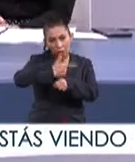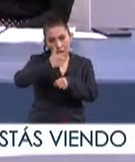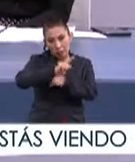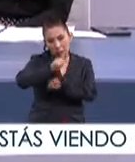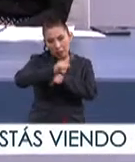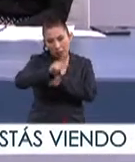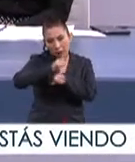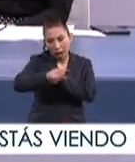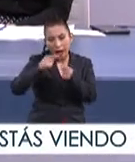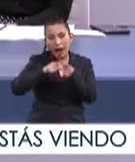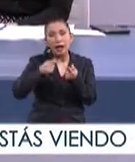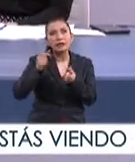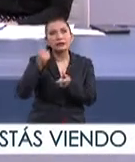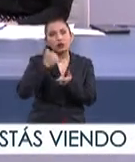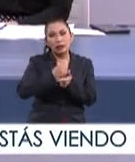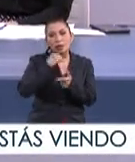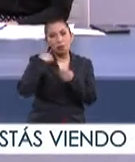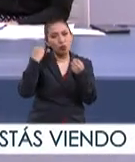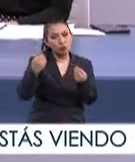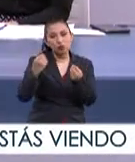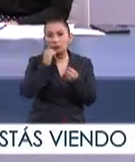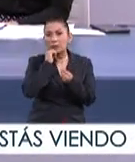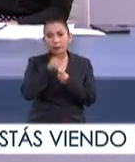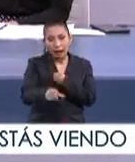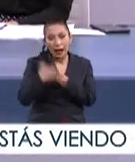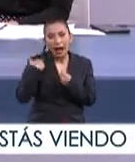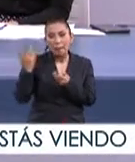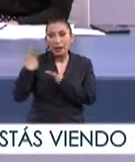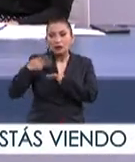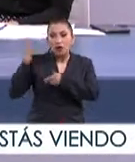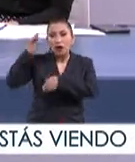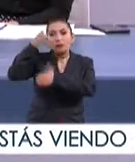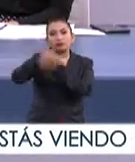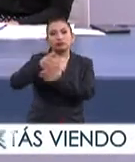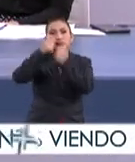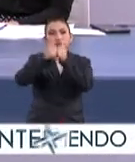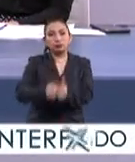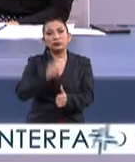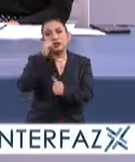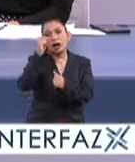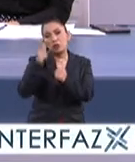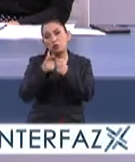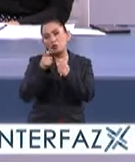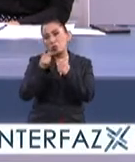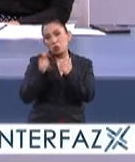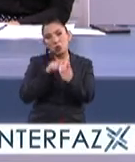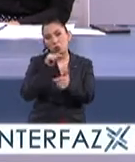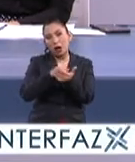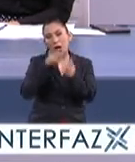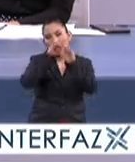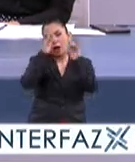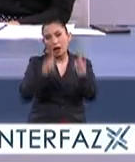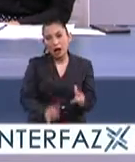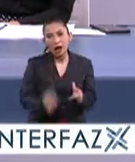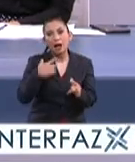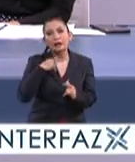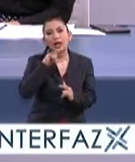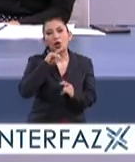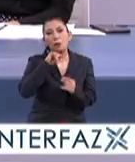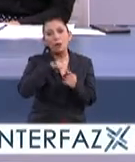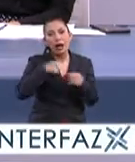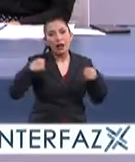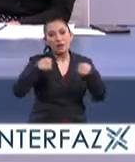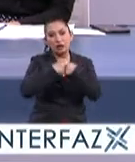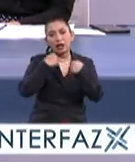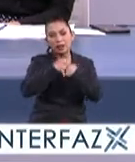por ejemplo en la ciudad de Guatemala, donde muchos también se han refugiado en unos albergues, en Petén, en Tecumán, a la